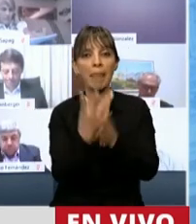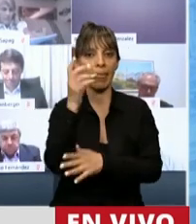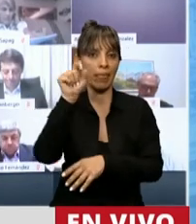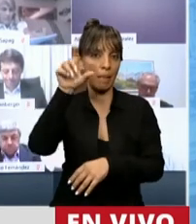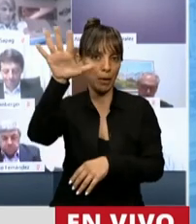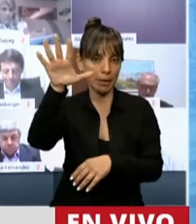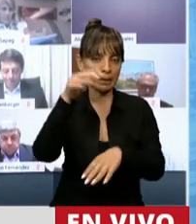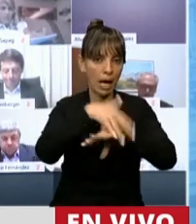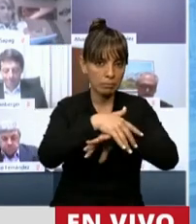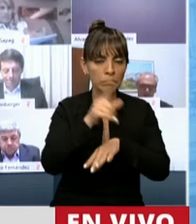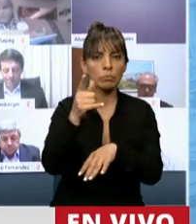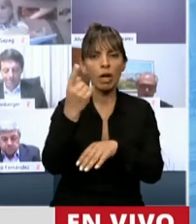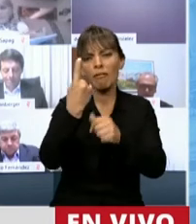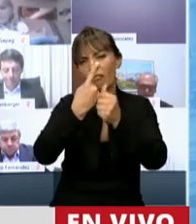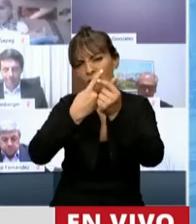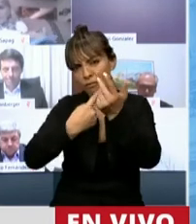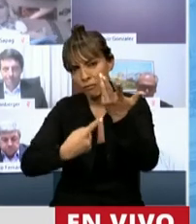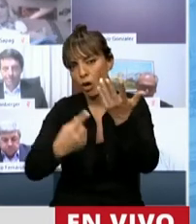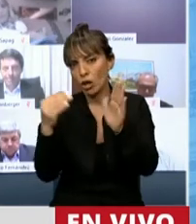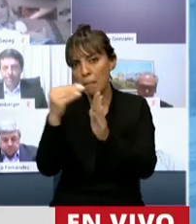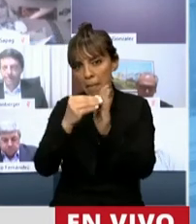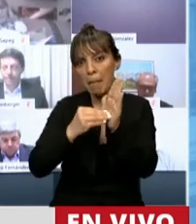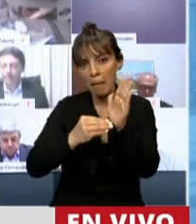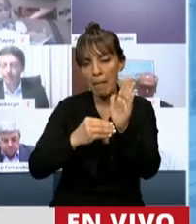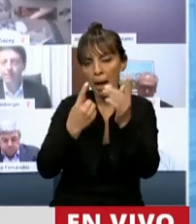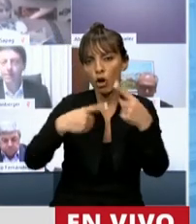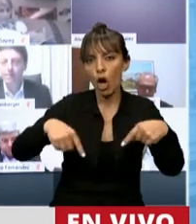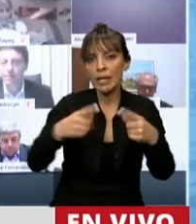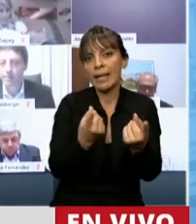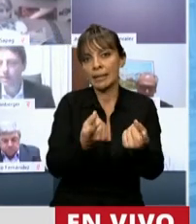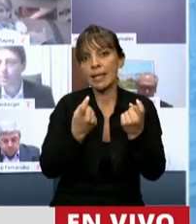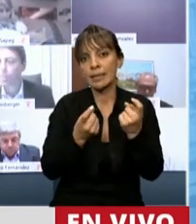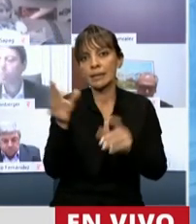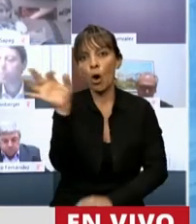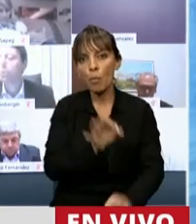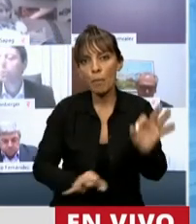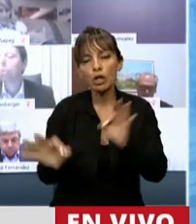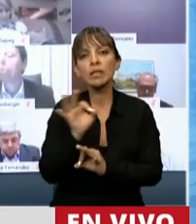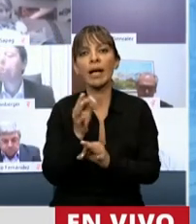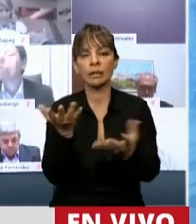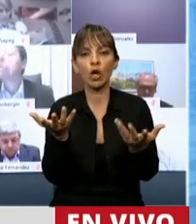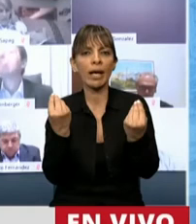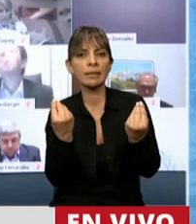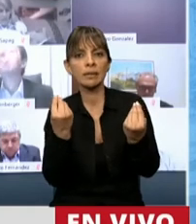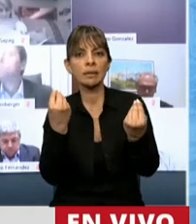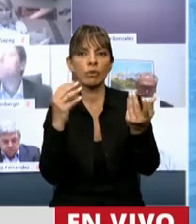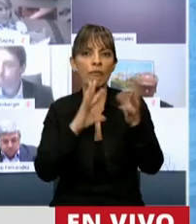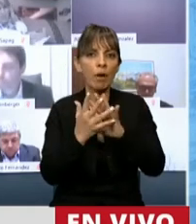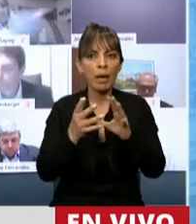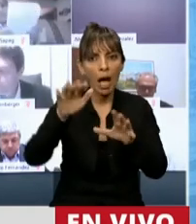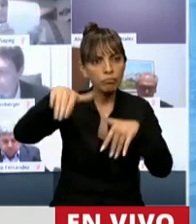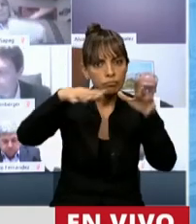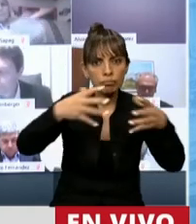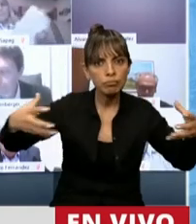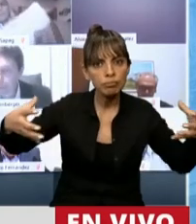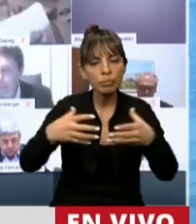provincia, con todas las abundancias que tiene que tener y todas las bondades que tiene que tener un proyecto, que es un ecosistema que va a reunir a todas las